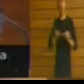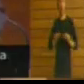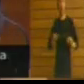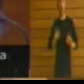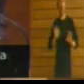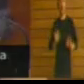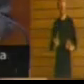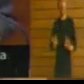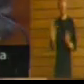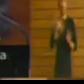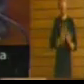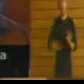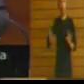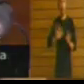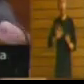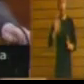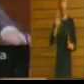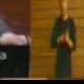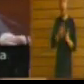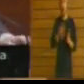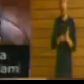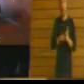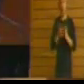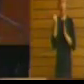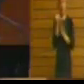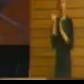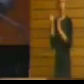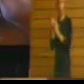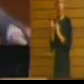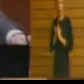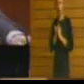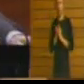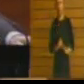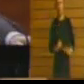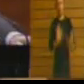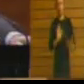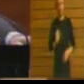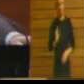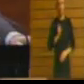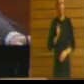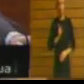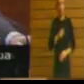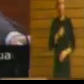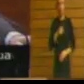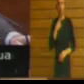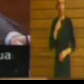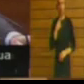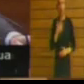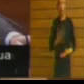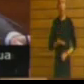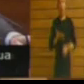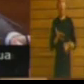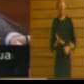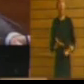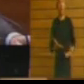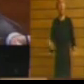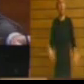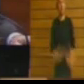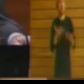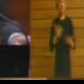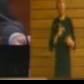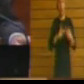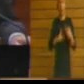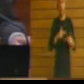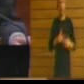territorio, en la lengua y también en los símbolos. Y por cierto, flaco favor le hacen al euskera con la